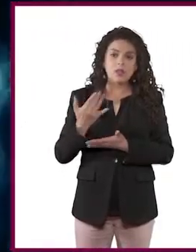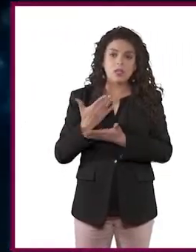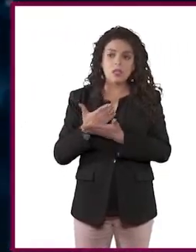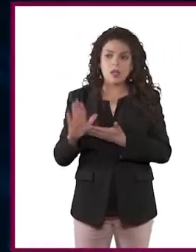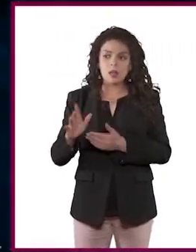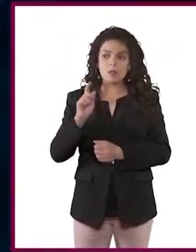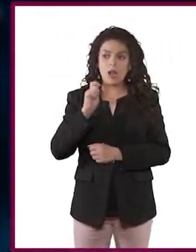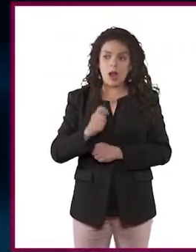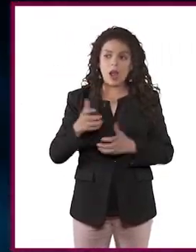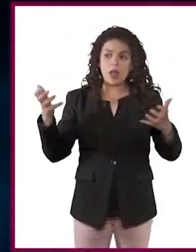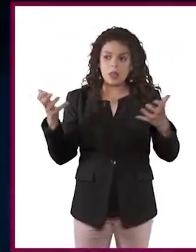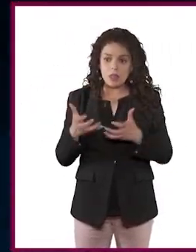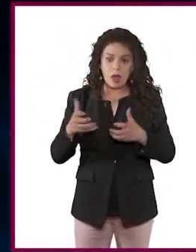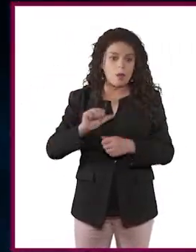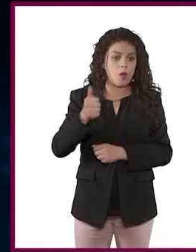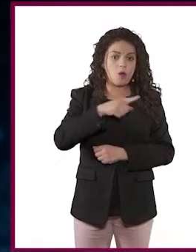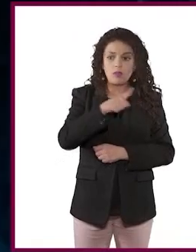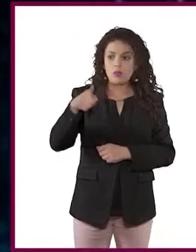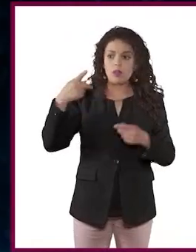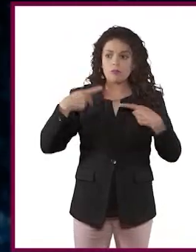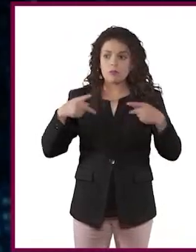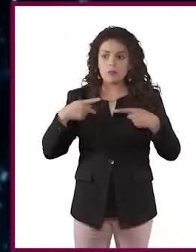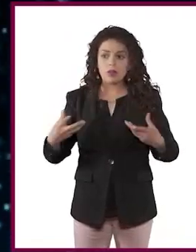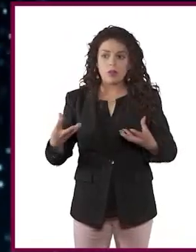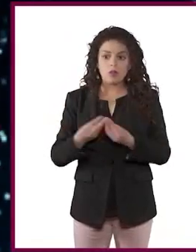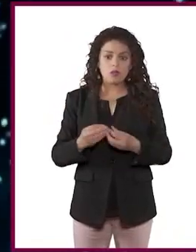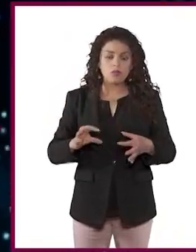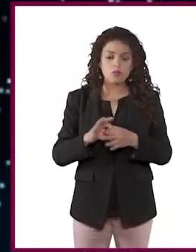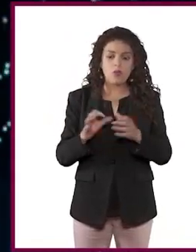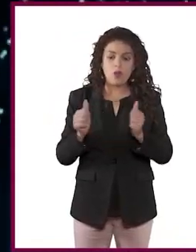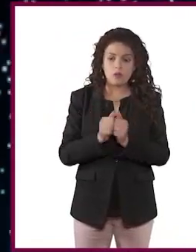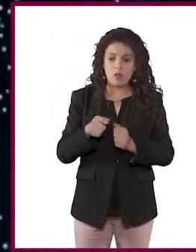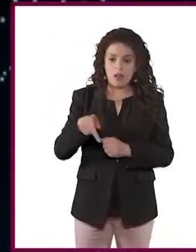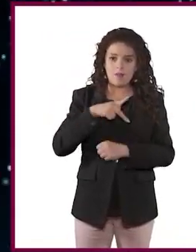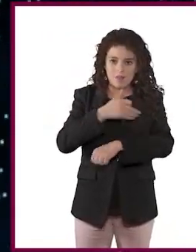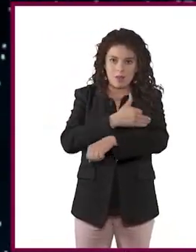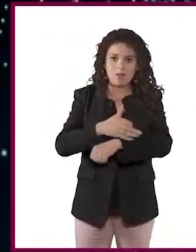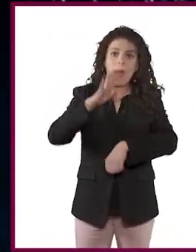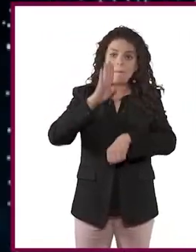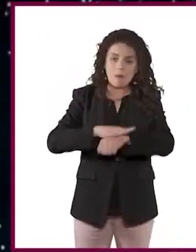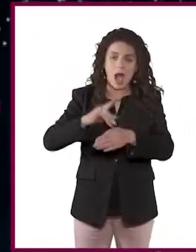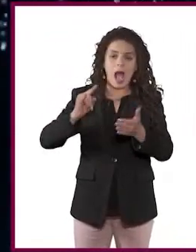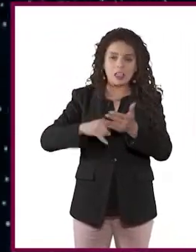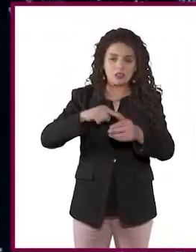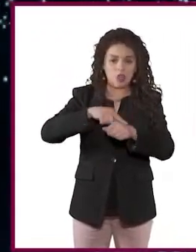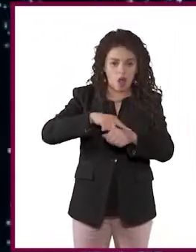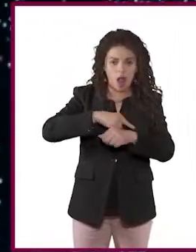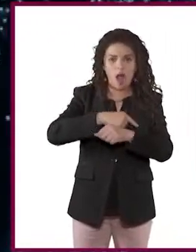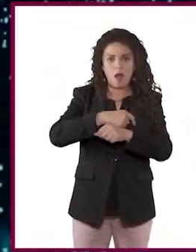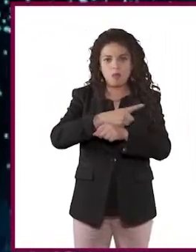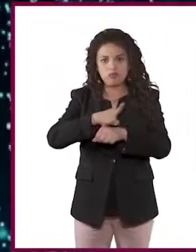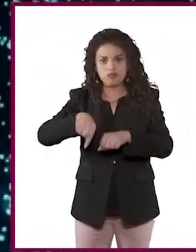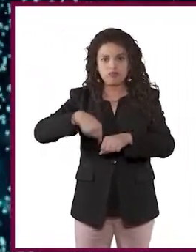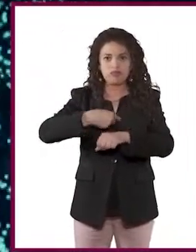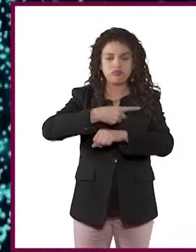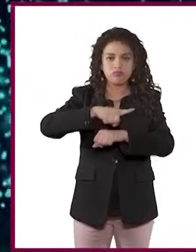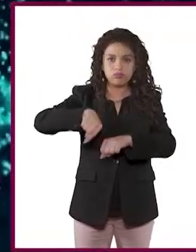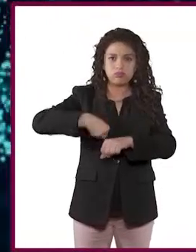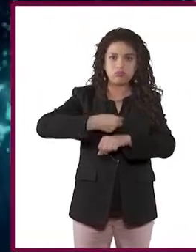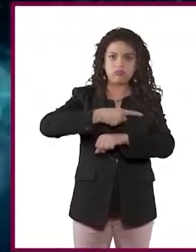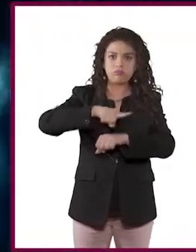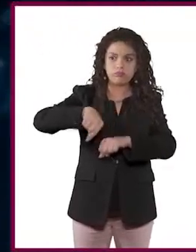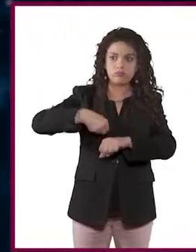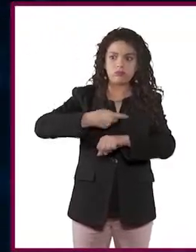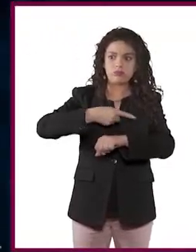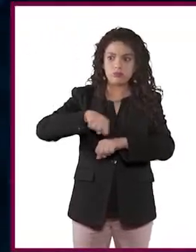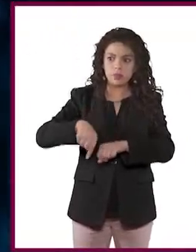hacían trabajar a los demás, junto con mi familiar, horas extendidas, y aún así